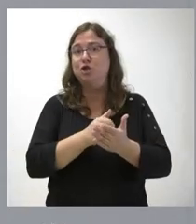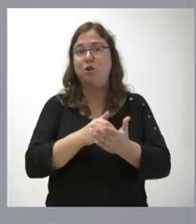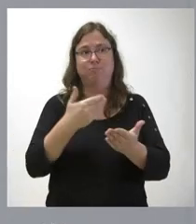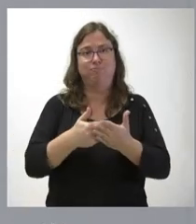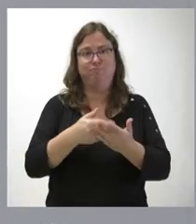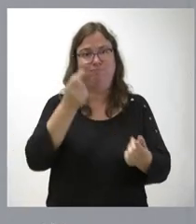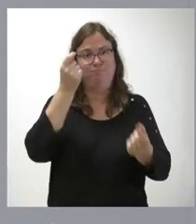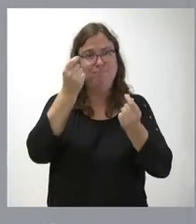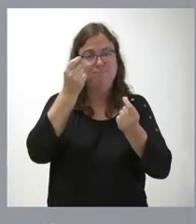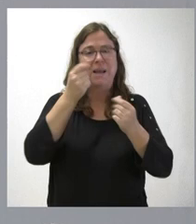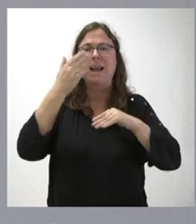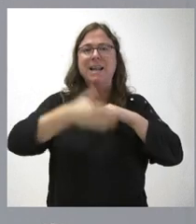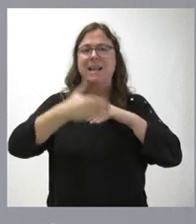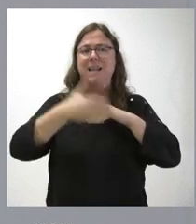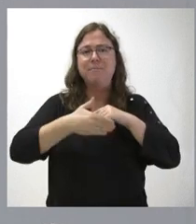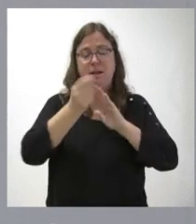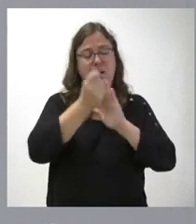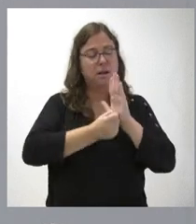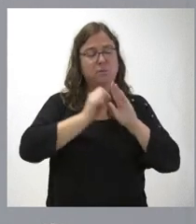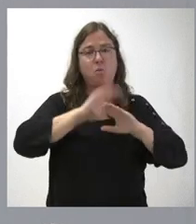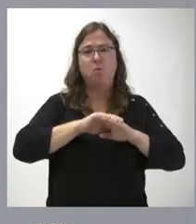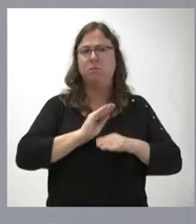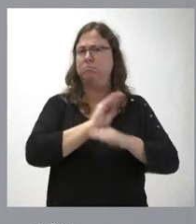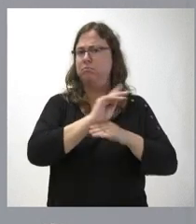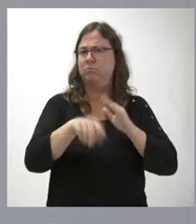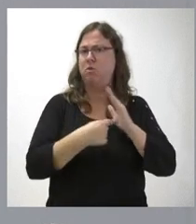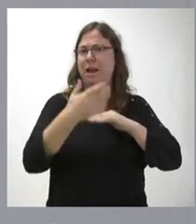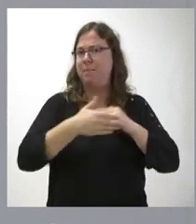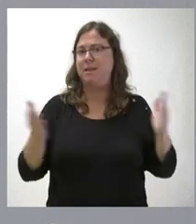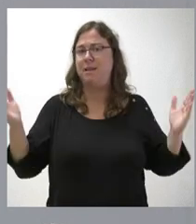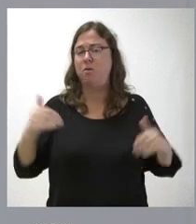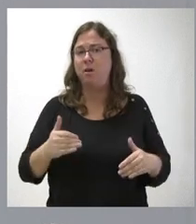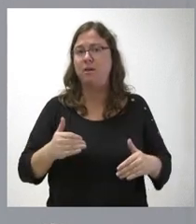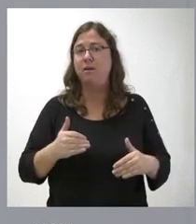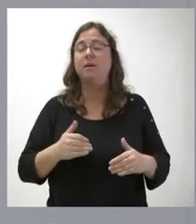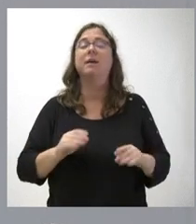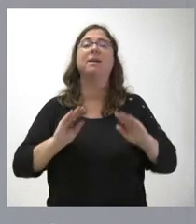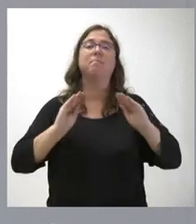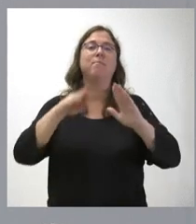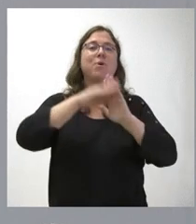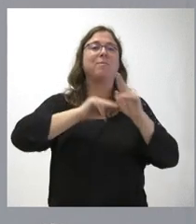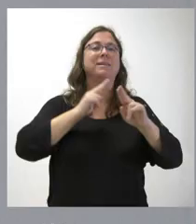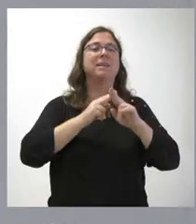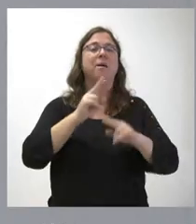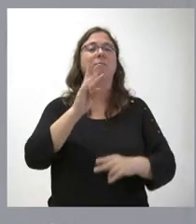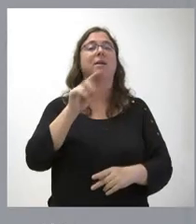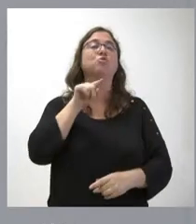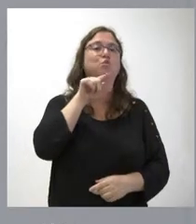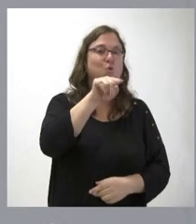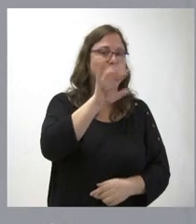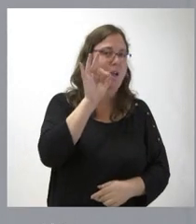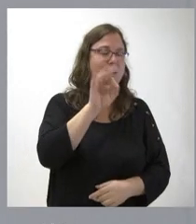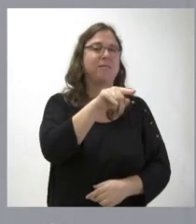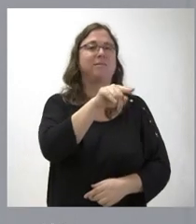requisitos sin límite de importe el poner en marcha el programa tuya el facilitar el